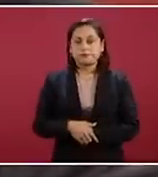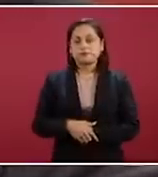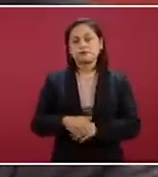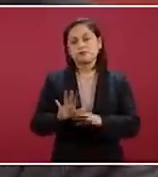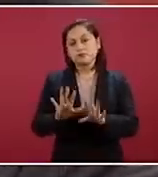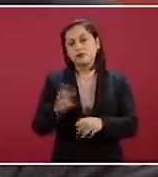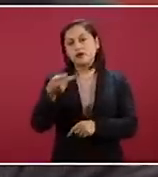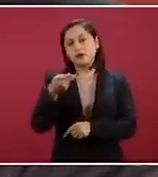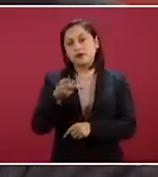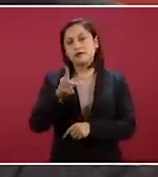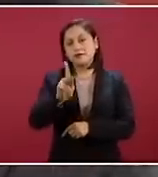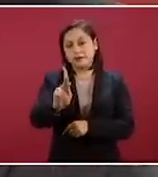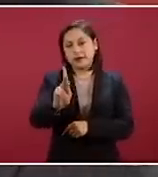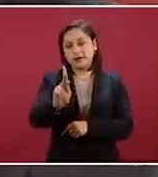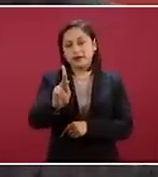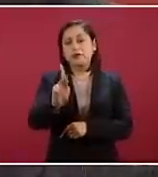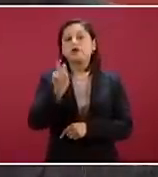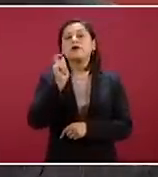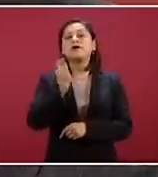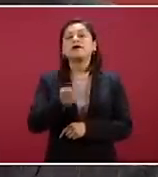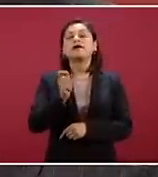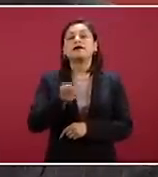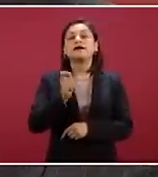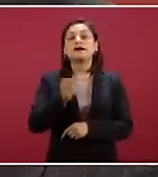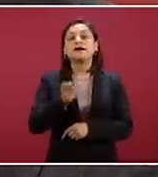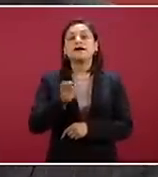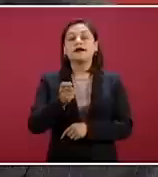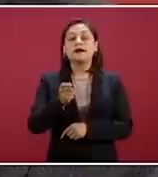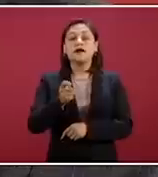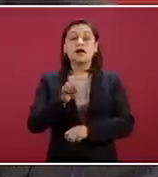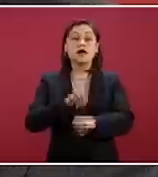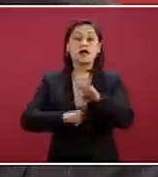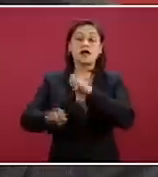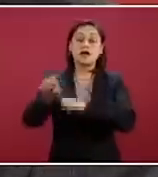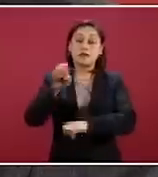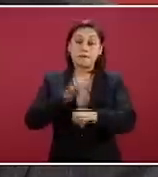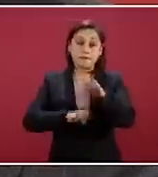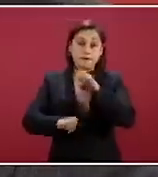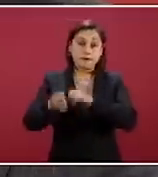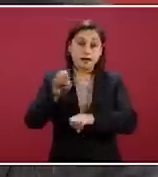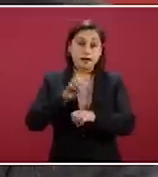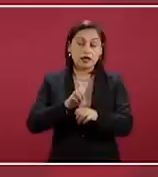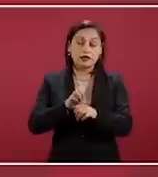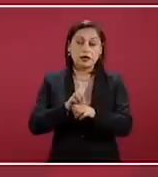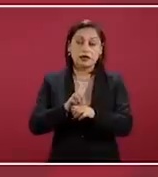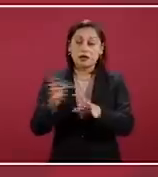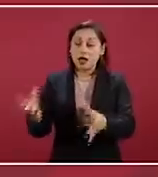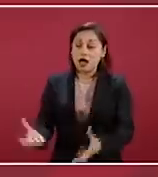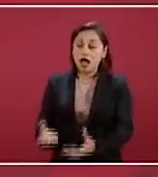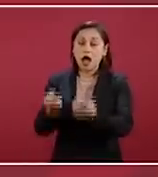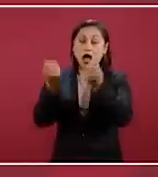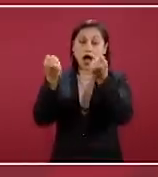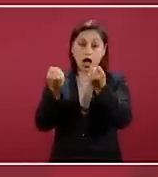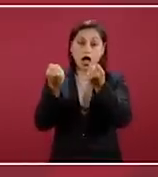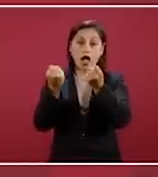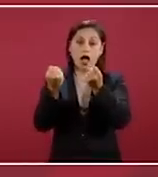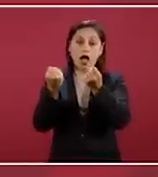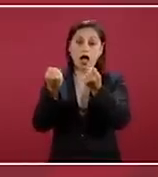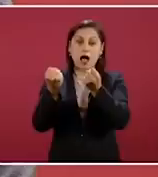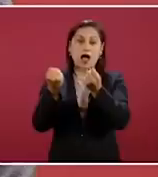esto rescatar a empresas como se hacía en otros